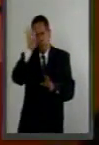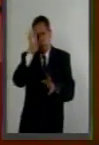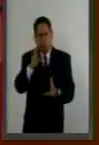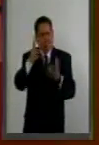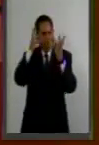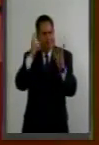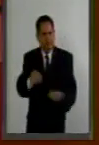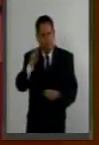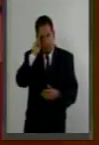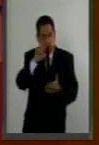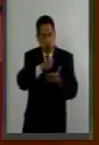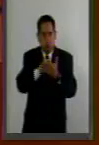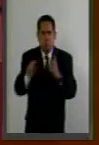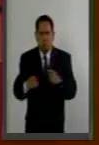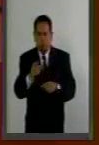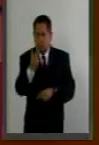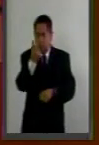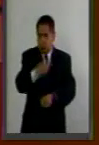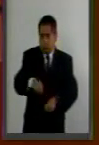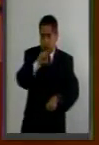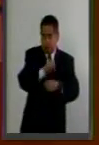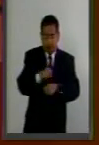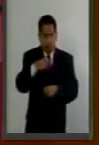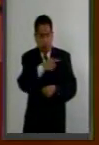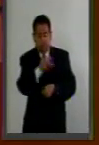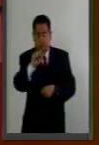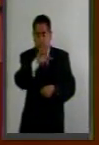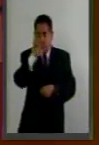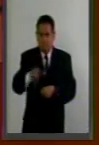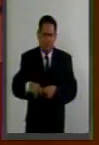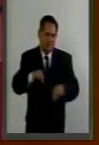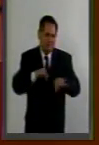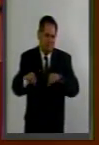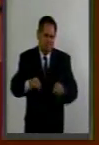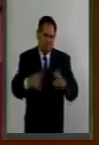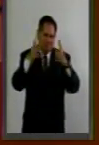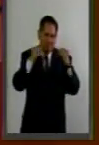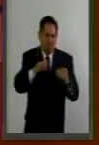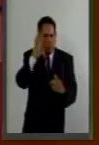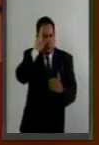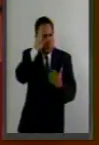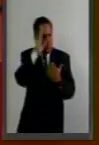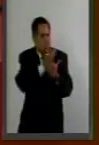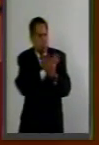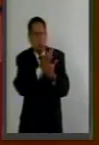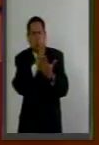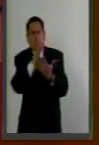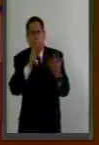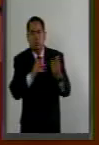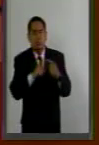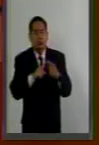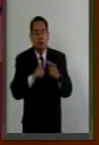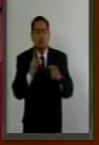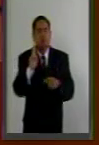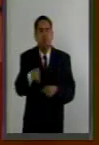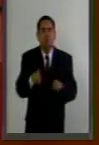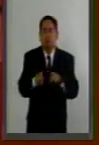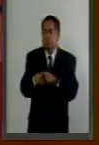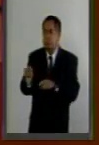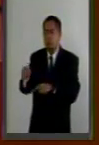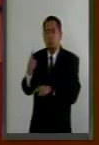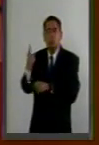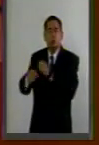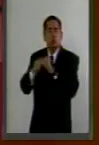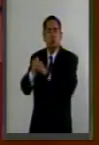por ejemplo, de un par de semanas de la Suprema Corte de Justicia se equipara a la de todo un año de